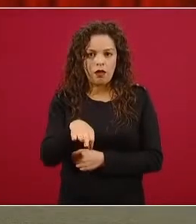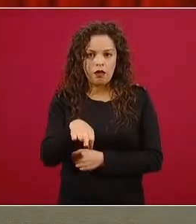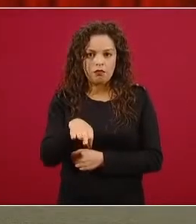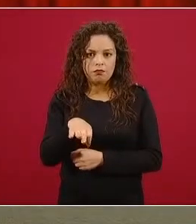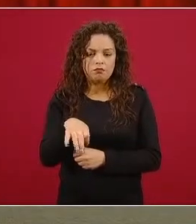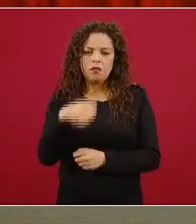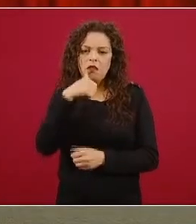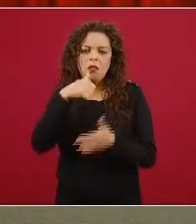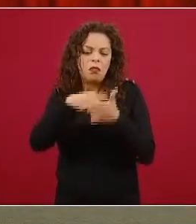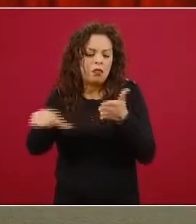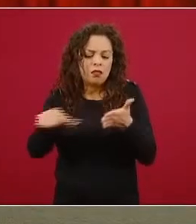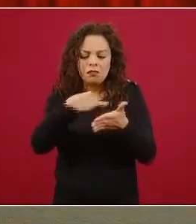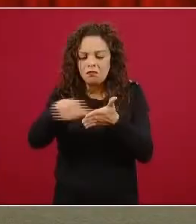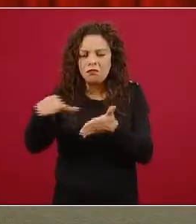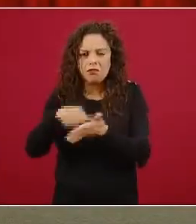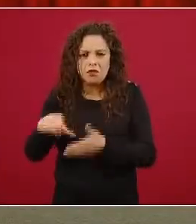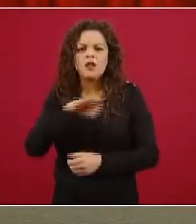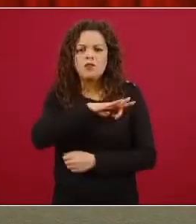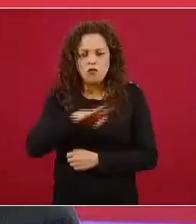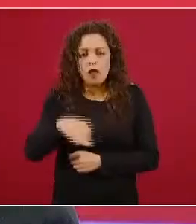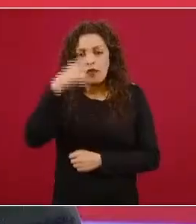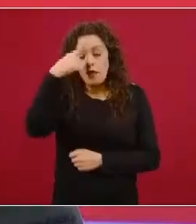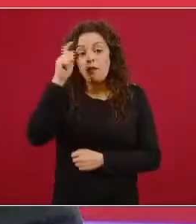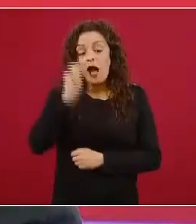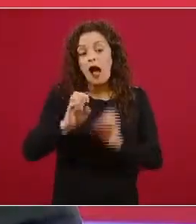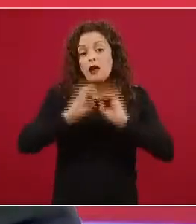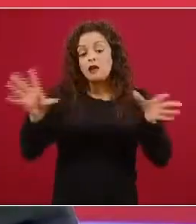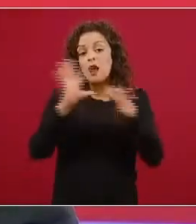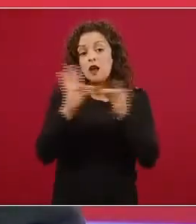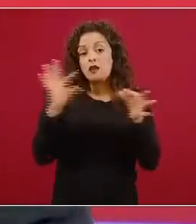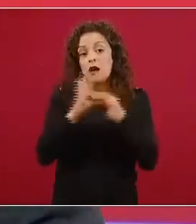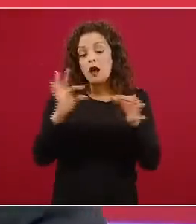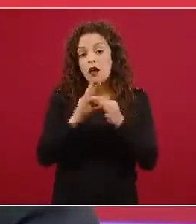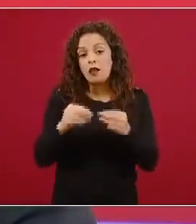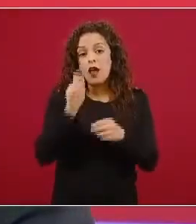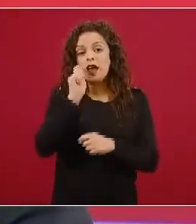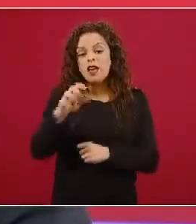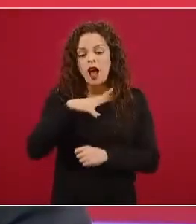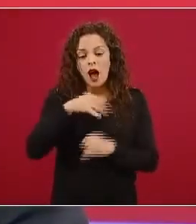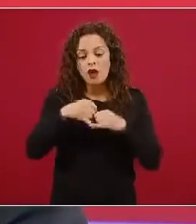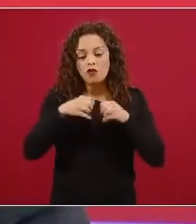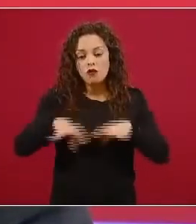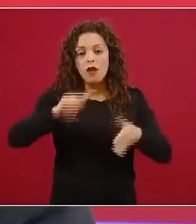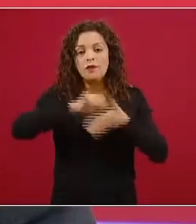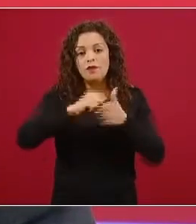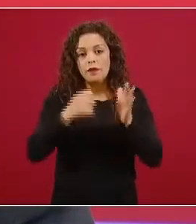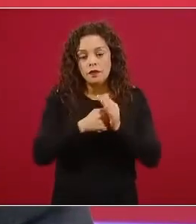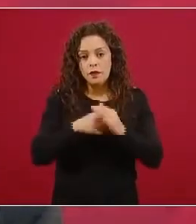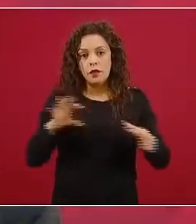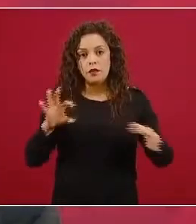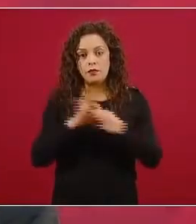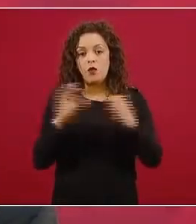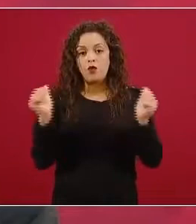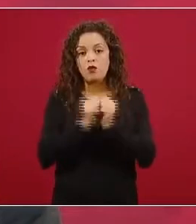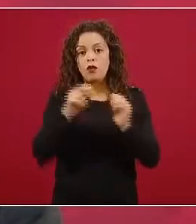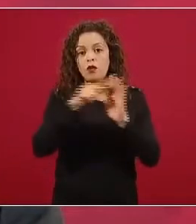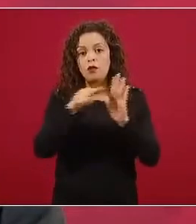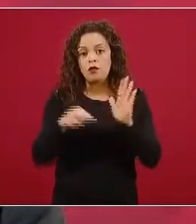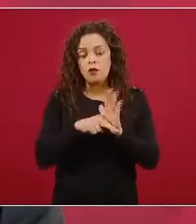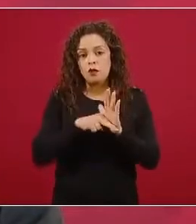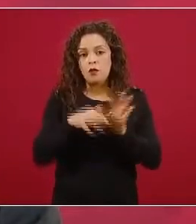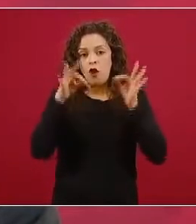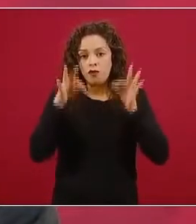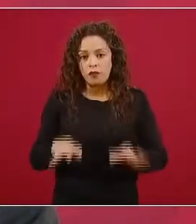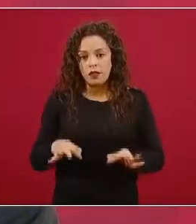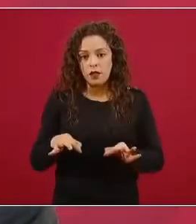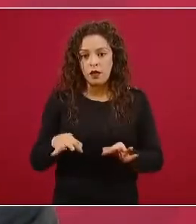una etiqueta, siempre que cumpla con las especificaciones técnicas contempladas en la norma oficial mexicana